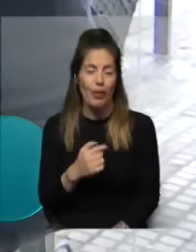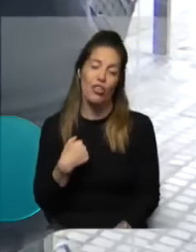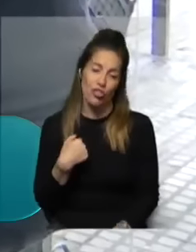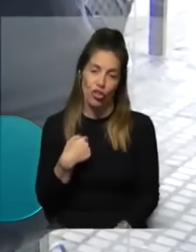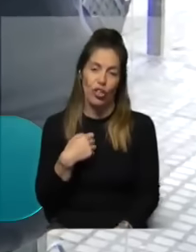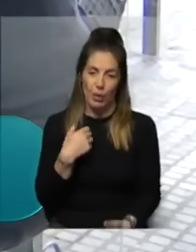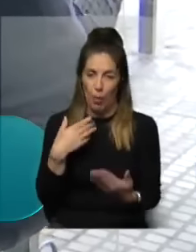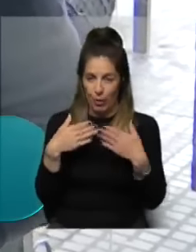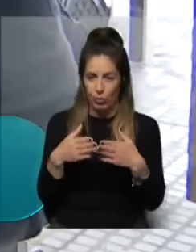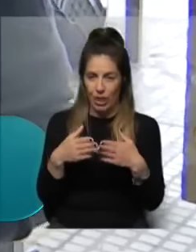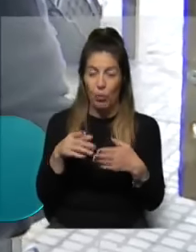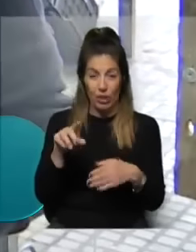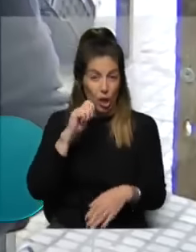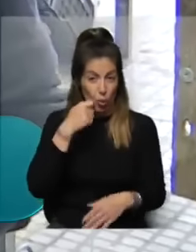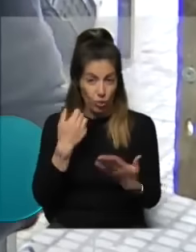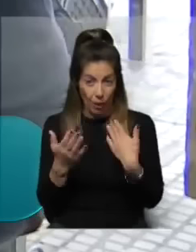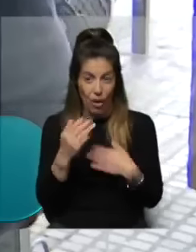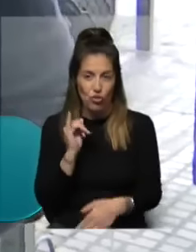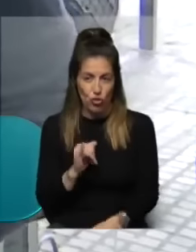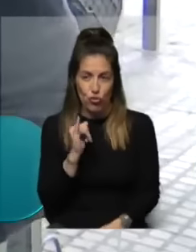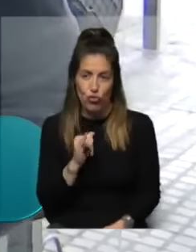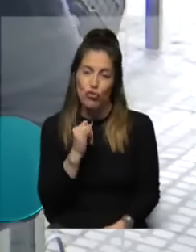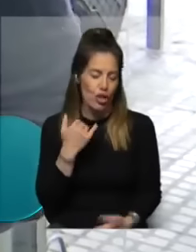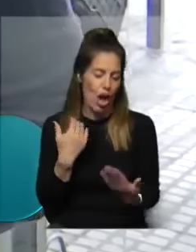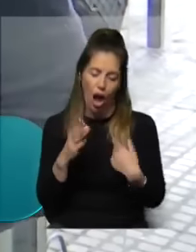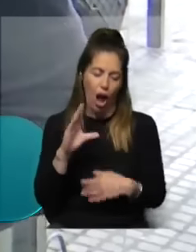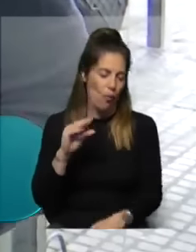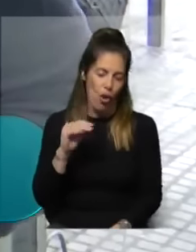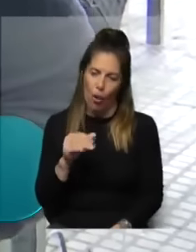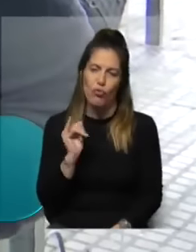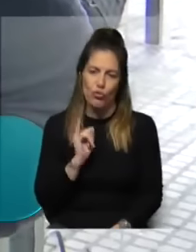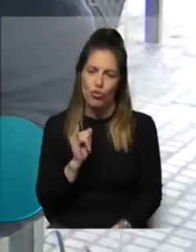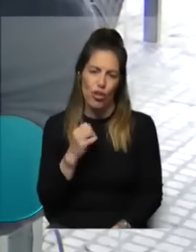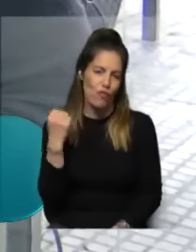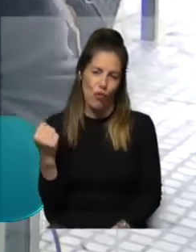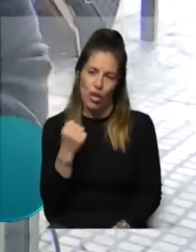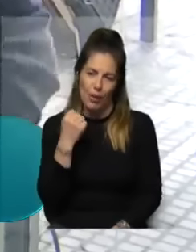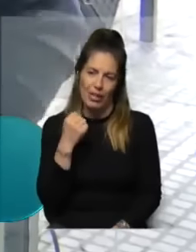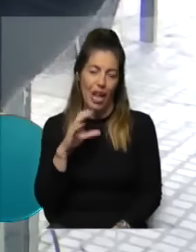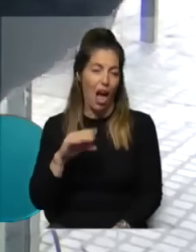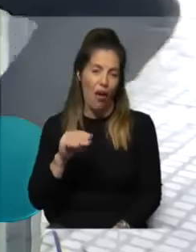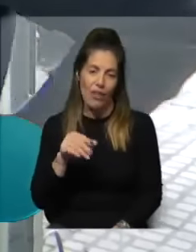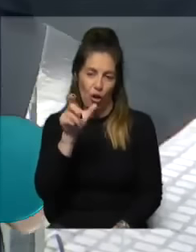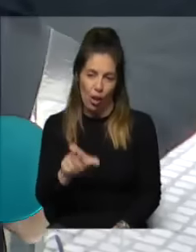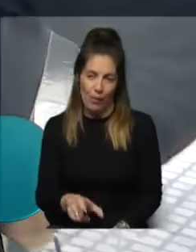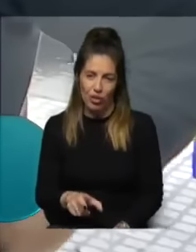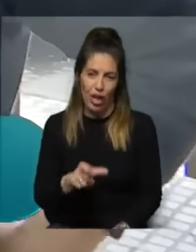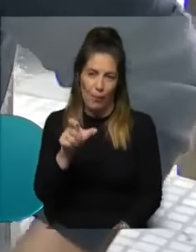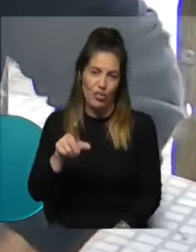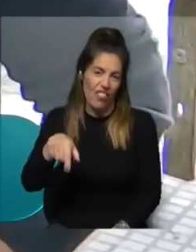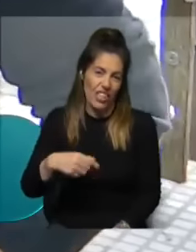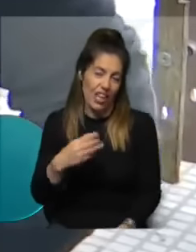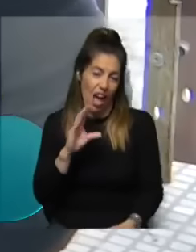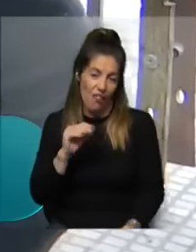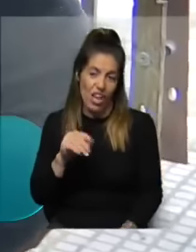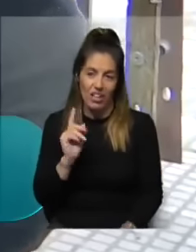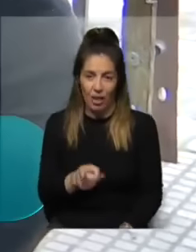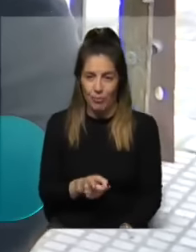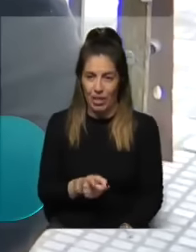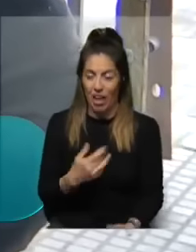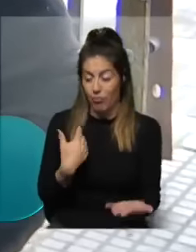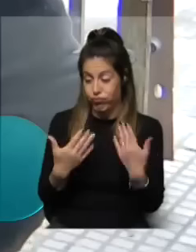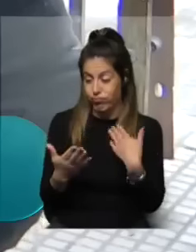entrevistando a usted, pero sí, ¿le gusta hablar a usted? Sí, hablo, sí, fundamental. Hablar con la gente, porque la gente viene a hablar, o sea, también. Claro, viene